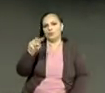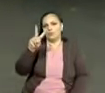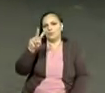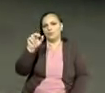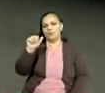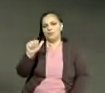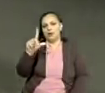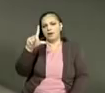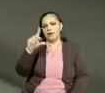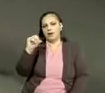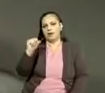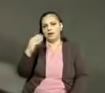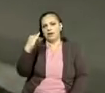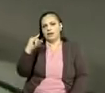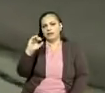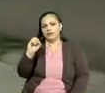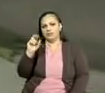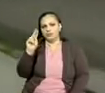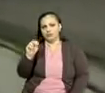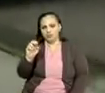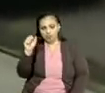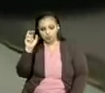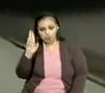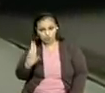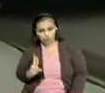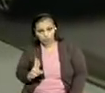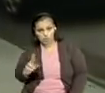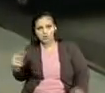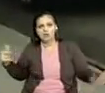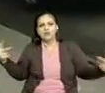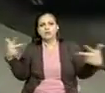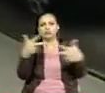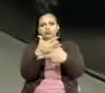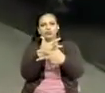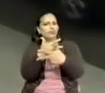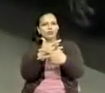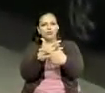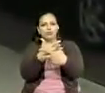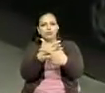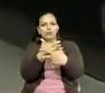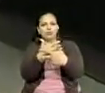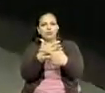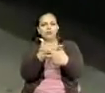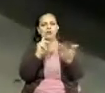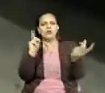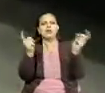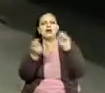más, miren, en estos instantes acaba de llegar el vehículo, el camión de la señalética, con el cual van a proceder a la